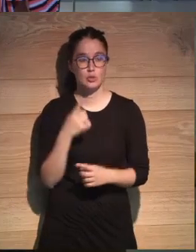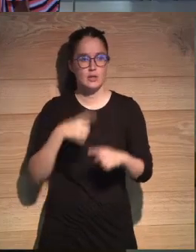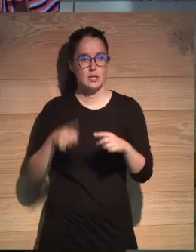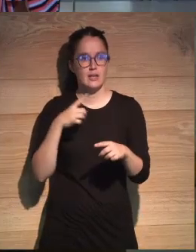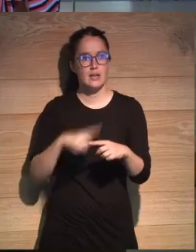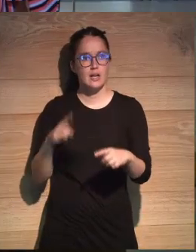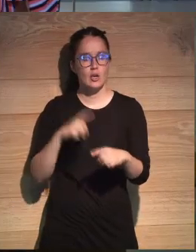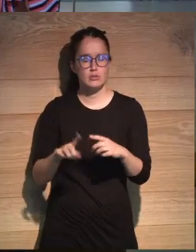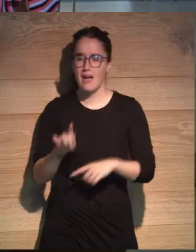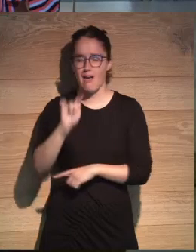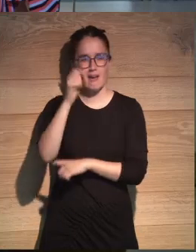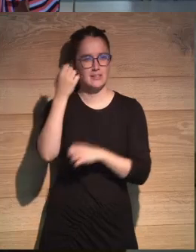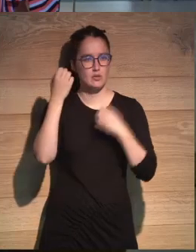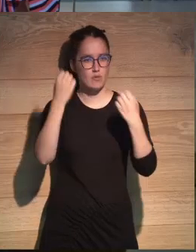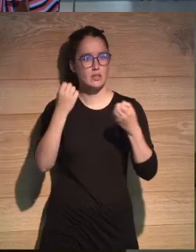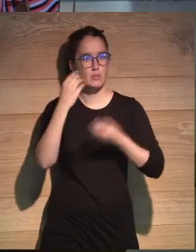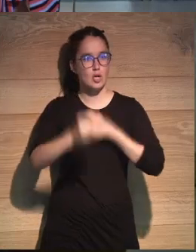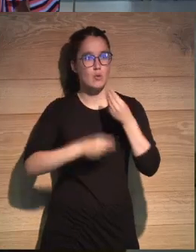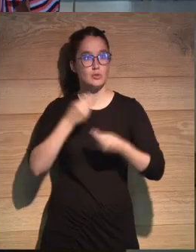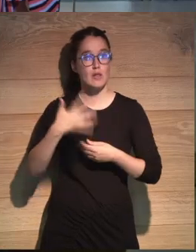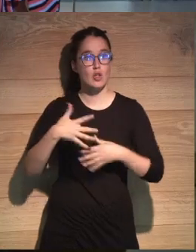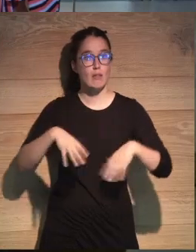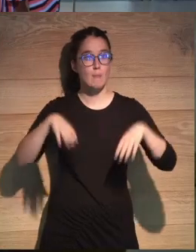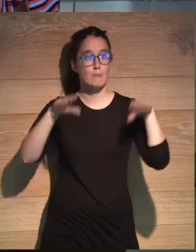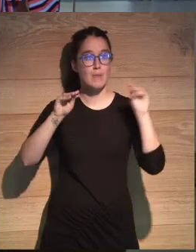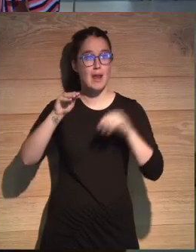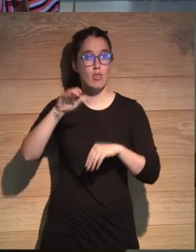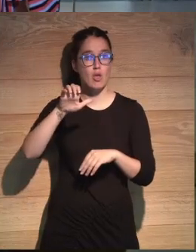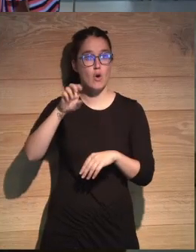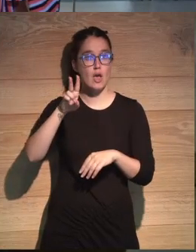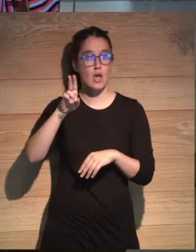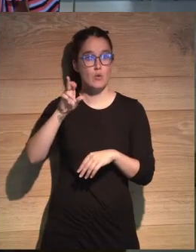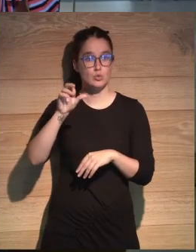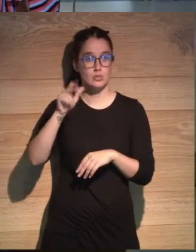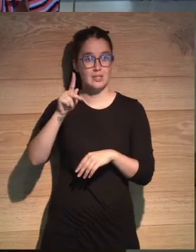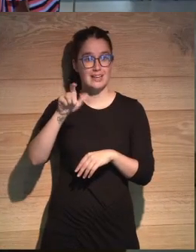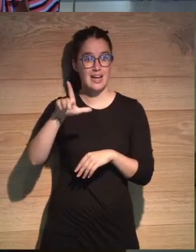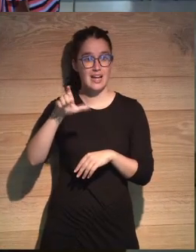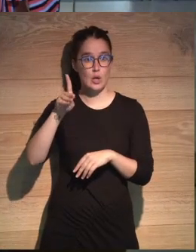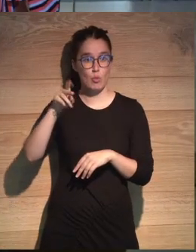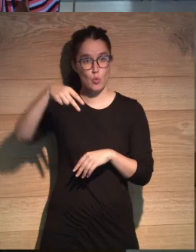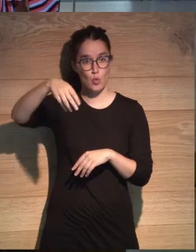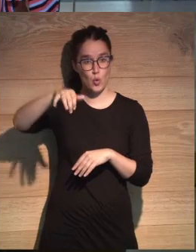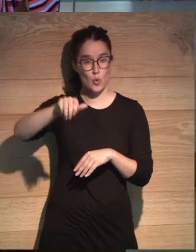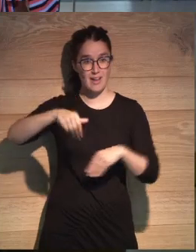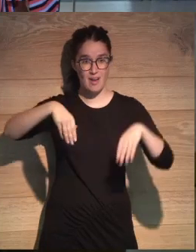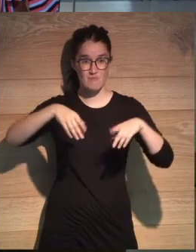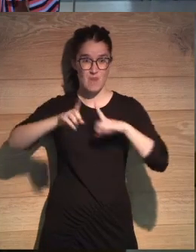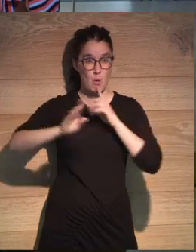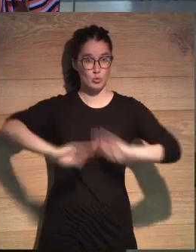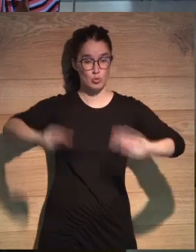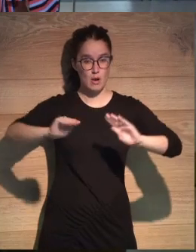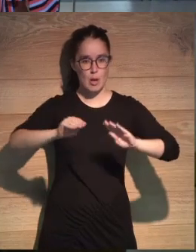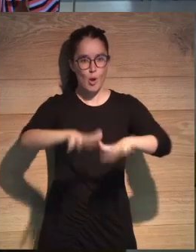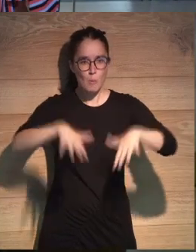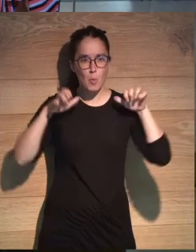cosa que tiene mucho éxito, porque lo vamos a hacer en el Palacio Euskalduna y va a haber del orden de 2.000 personas dentro, ¿no? A mí el otro